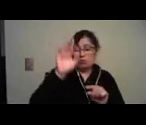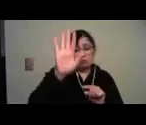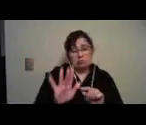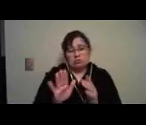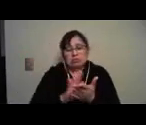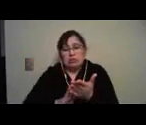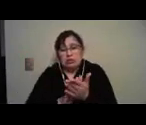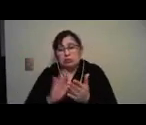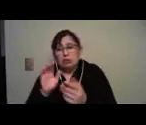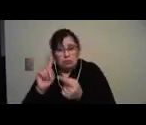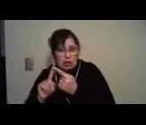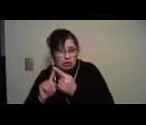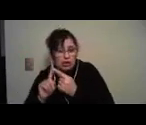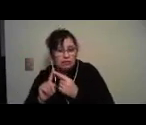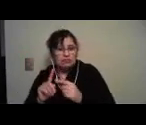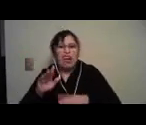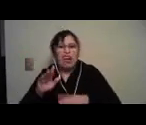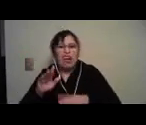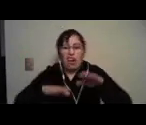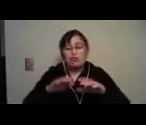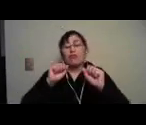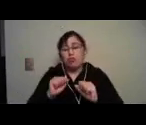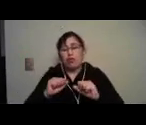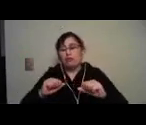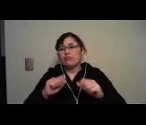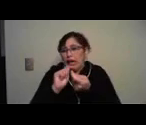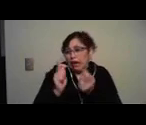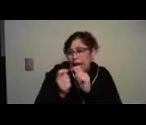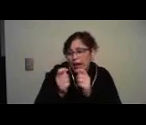ser moldeables, cierto recuerdo